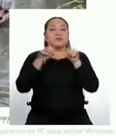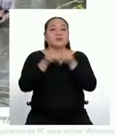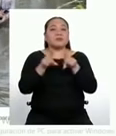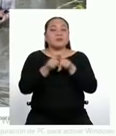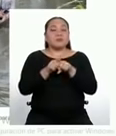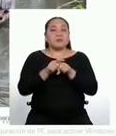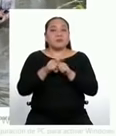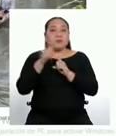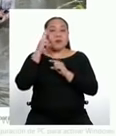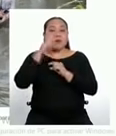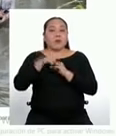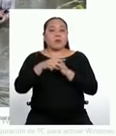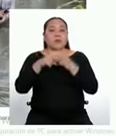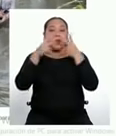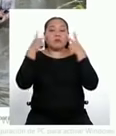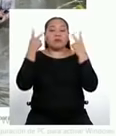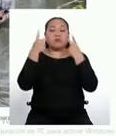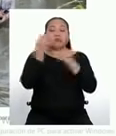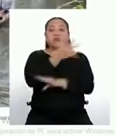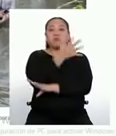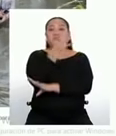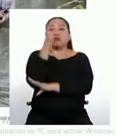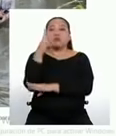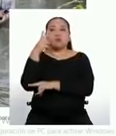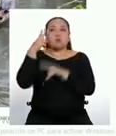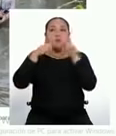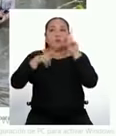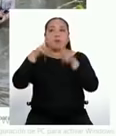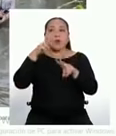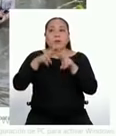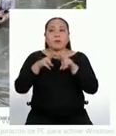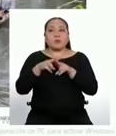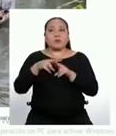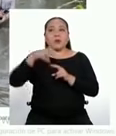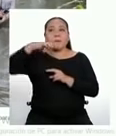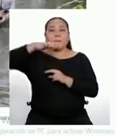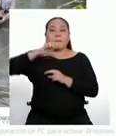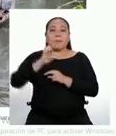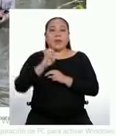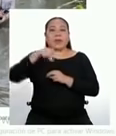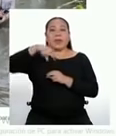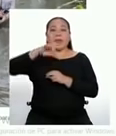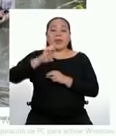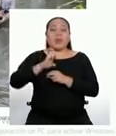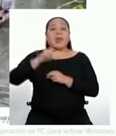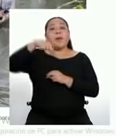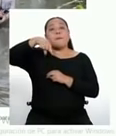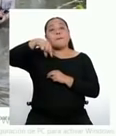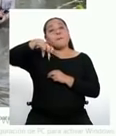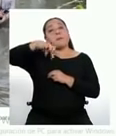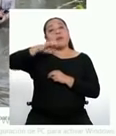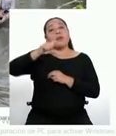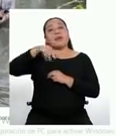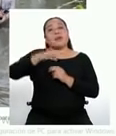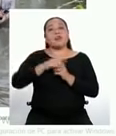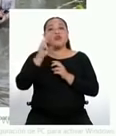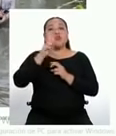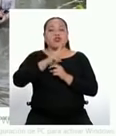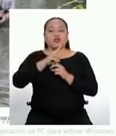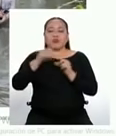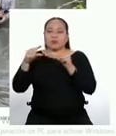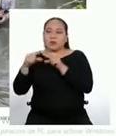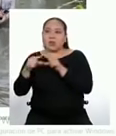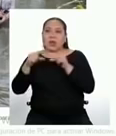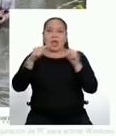También, si vemos en la Amazonía, veremos que los pequepeques que nos sirven para transportarnos se componen de dos triángulos a ambos